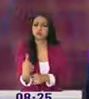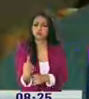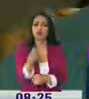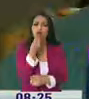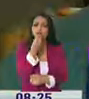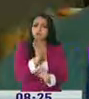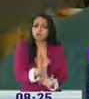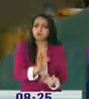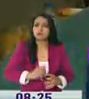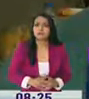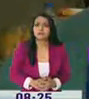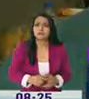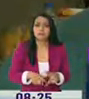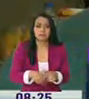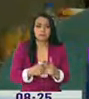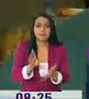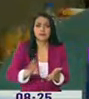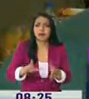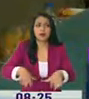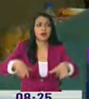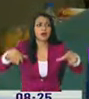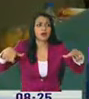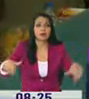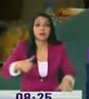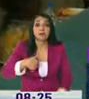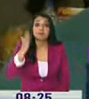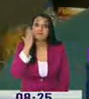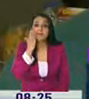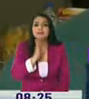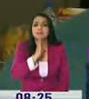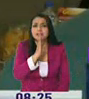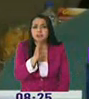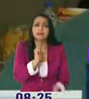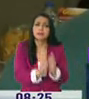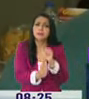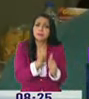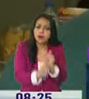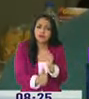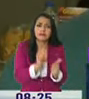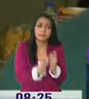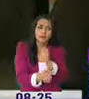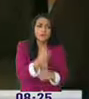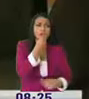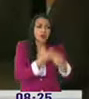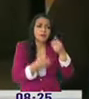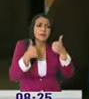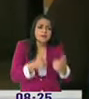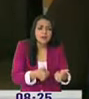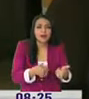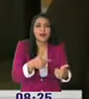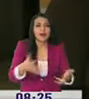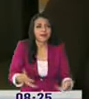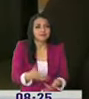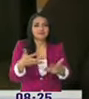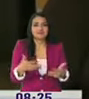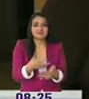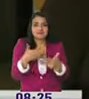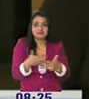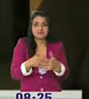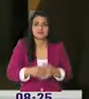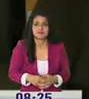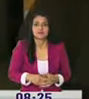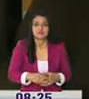nutritiva. Y empezó a crecer el barrio y la preocupación de mi mamá siempre era porque hagamos deporte, porque nos alimentemos. Nosotros comenzábamos